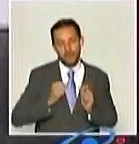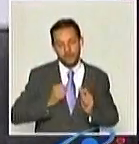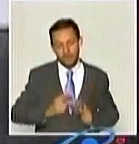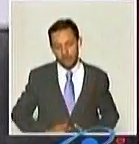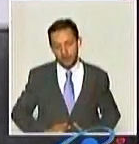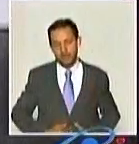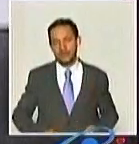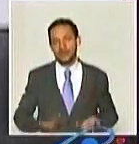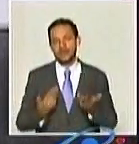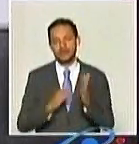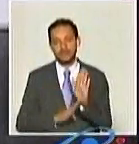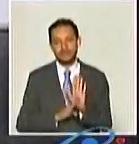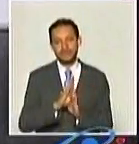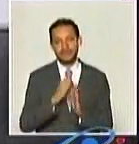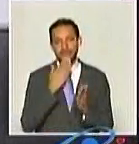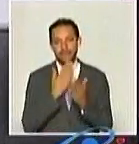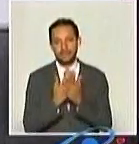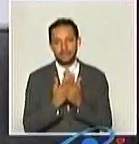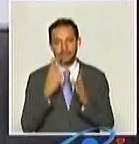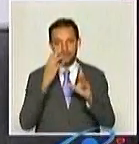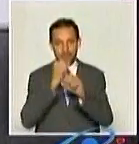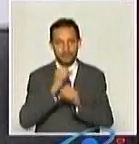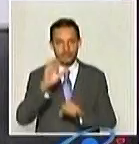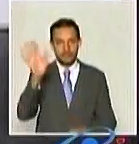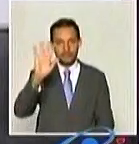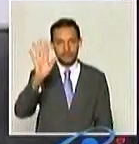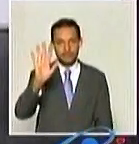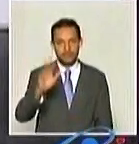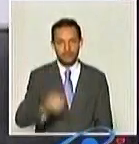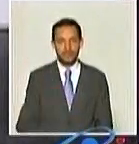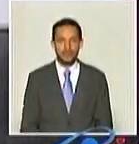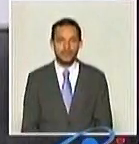mejorar nuestras condiciones de vida. Gracias por estar con nosotros.